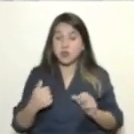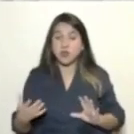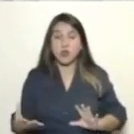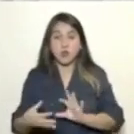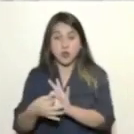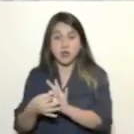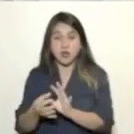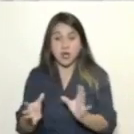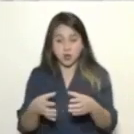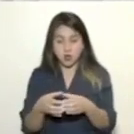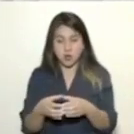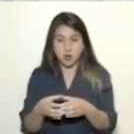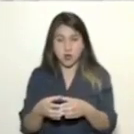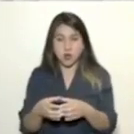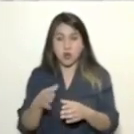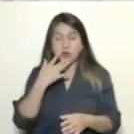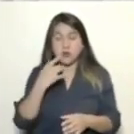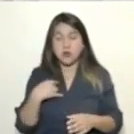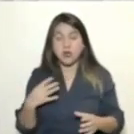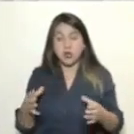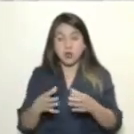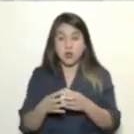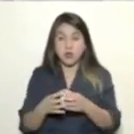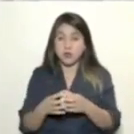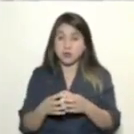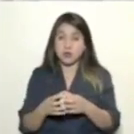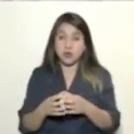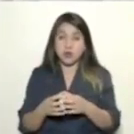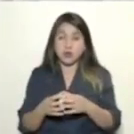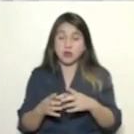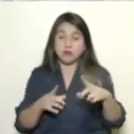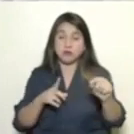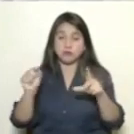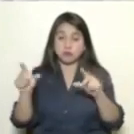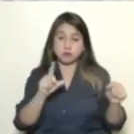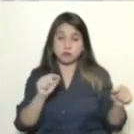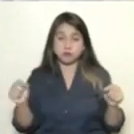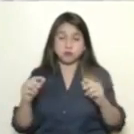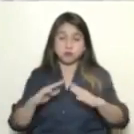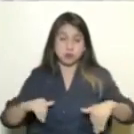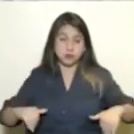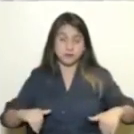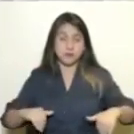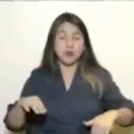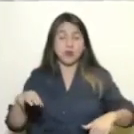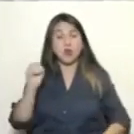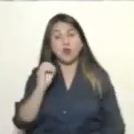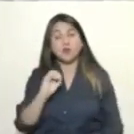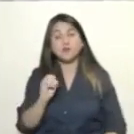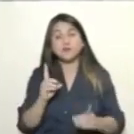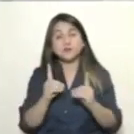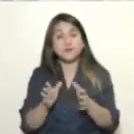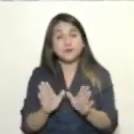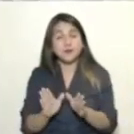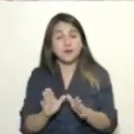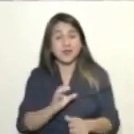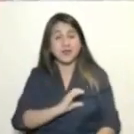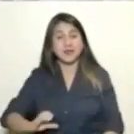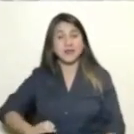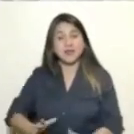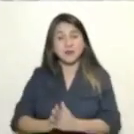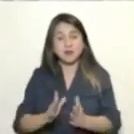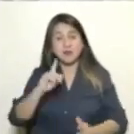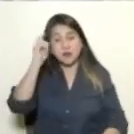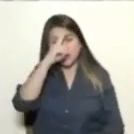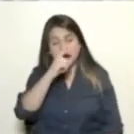a la coalición, porque debía que la coalición iba destino a cada uno para su santo. O que por lo menos a la Democracia Cristiana le iba a ser muy